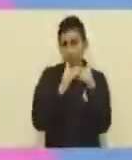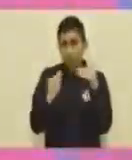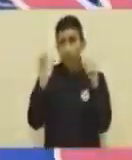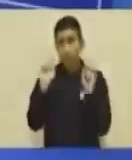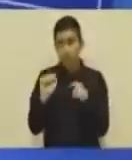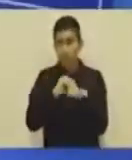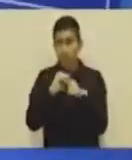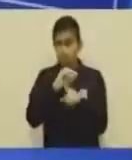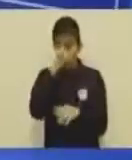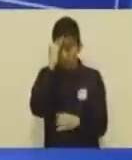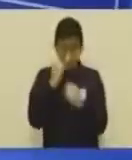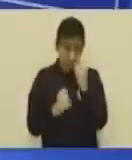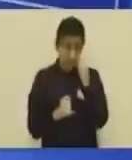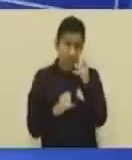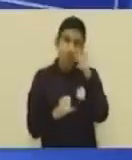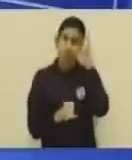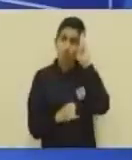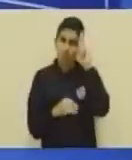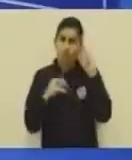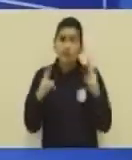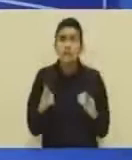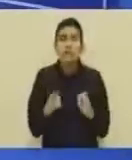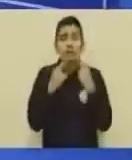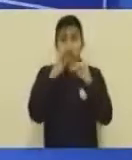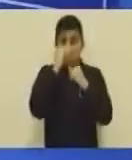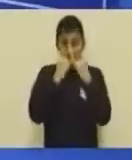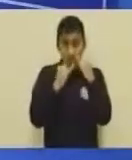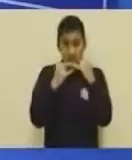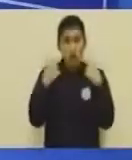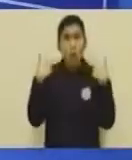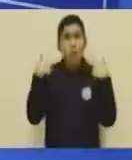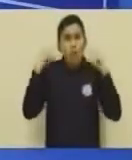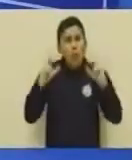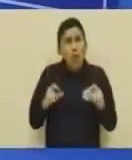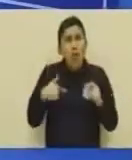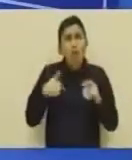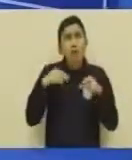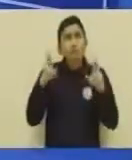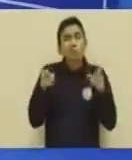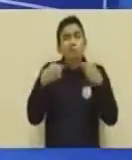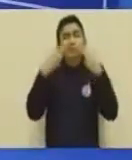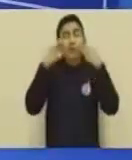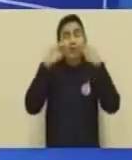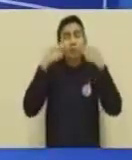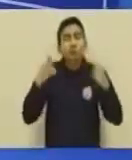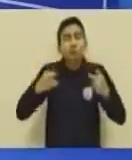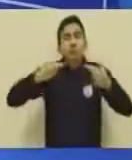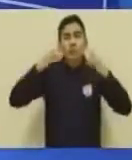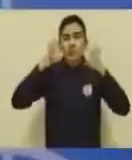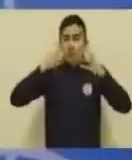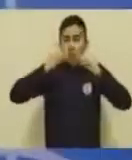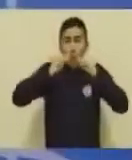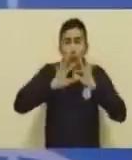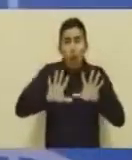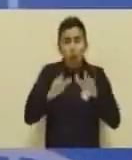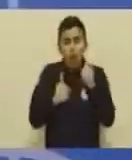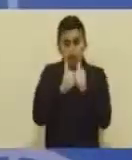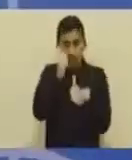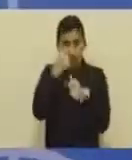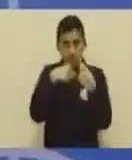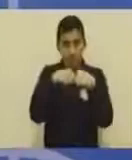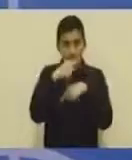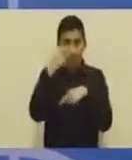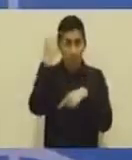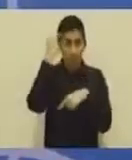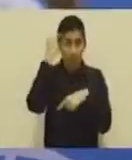total. Y como vuelta a la calma, recuerda estirar bien las extremidades superiores, estira los músculos que